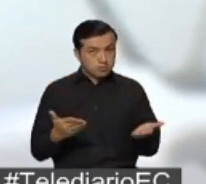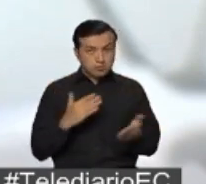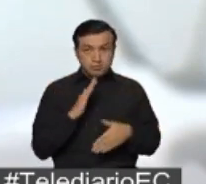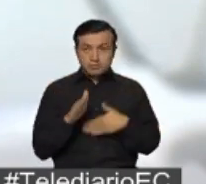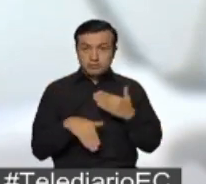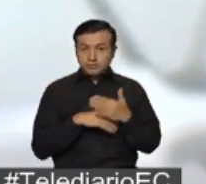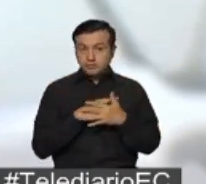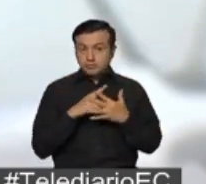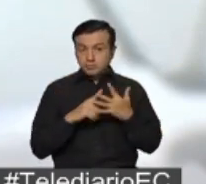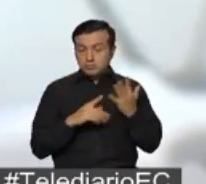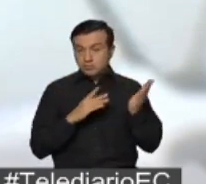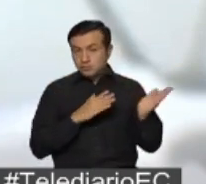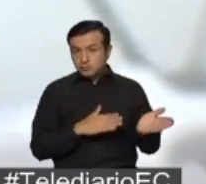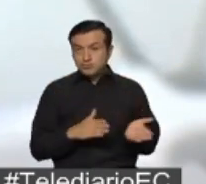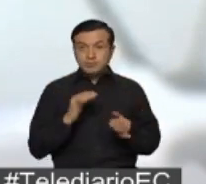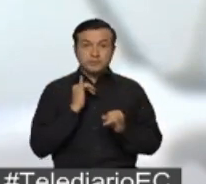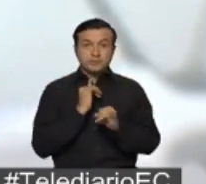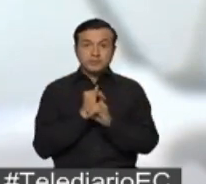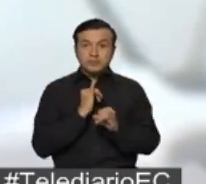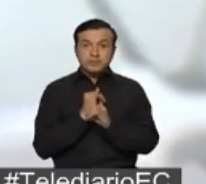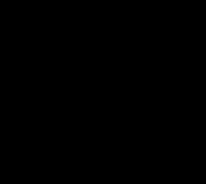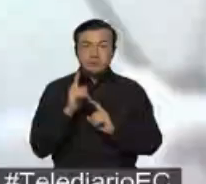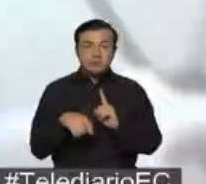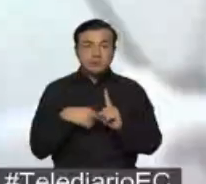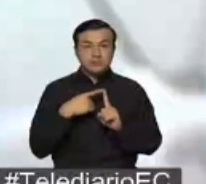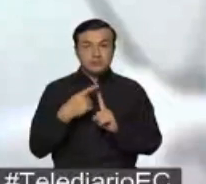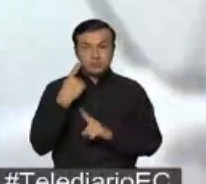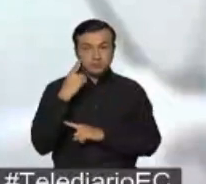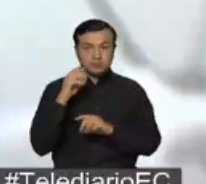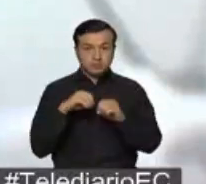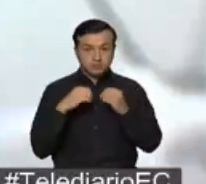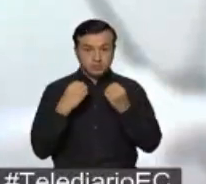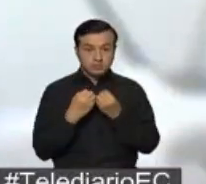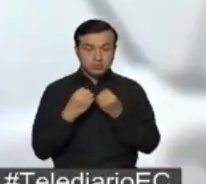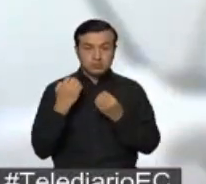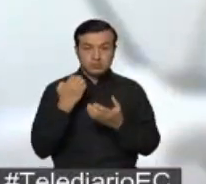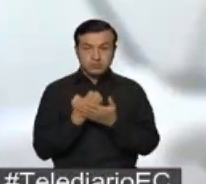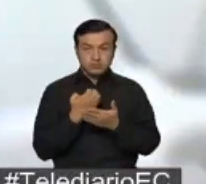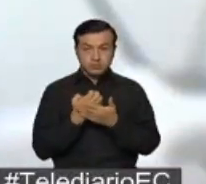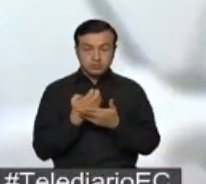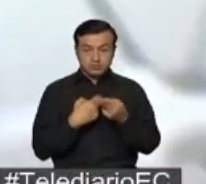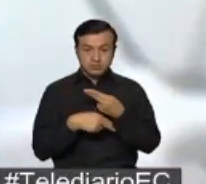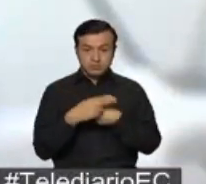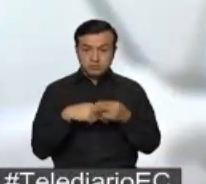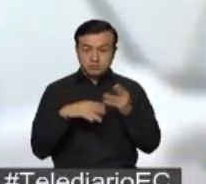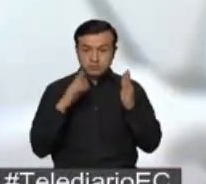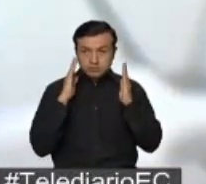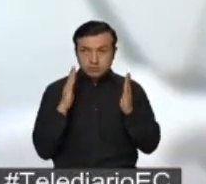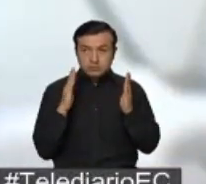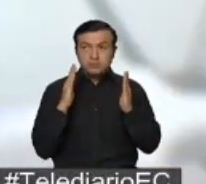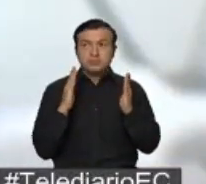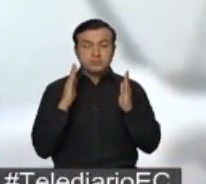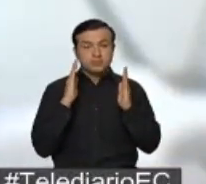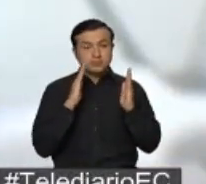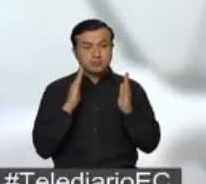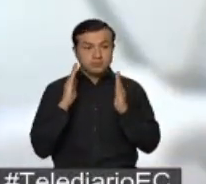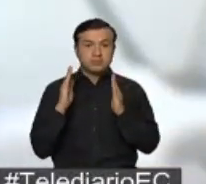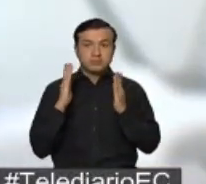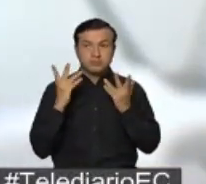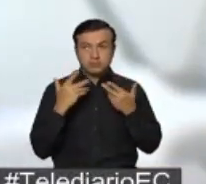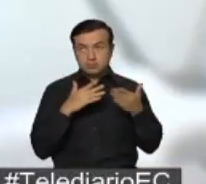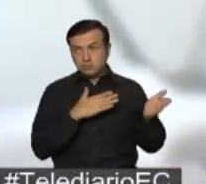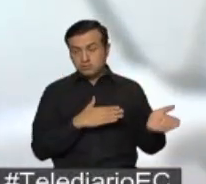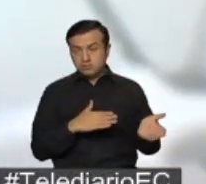todos estas instituciones de estas organizaciones financieras de la economía popular y solidaria están siendo atendidas por conavi